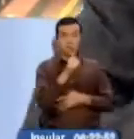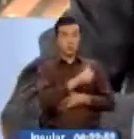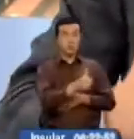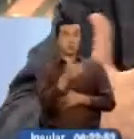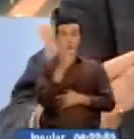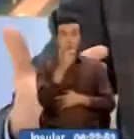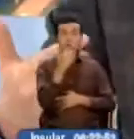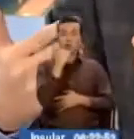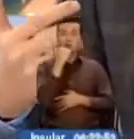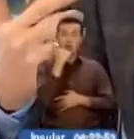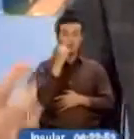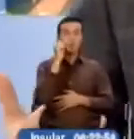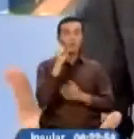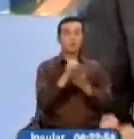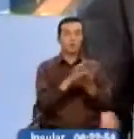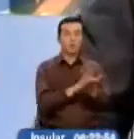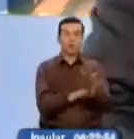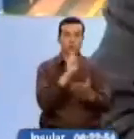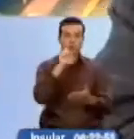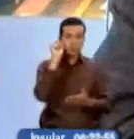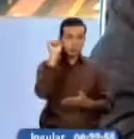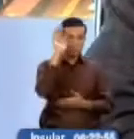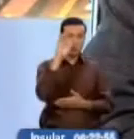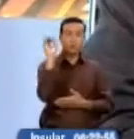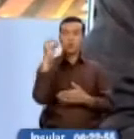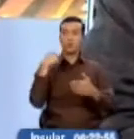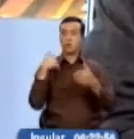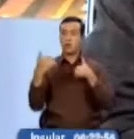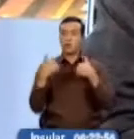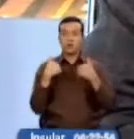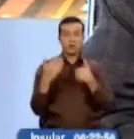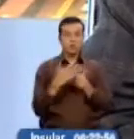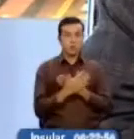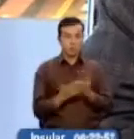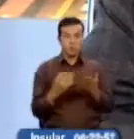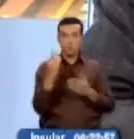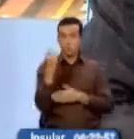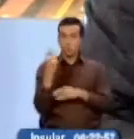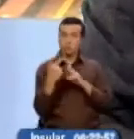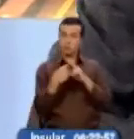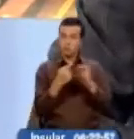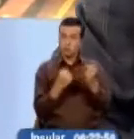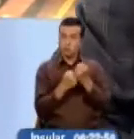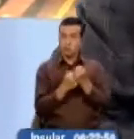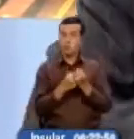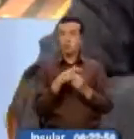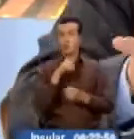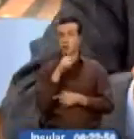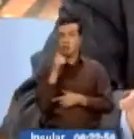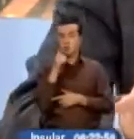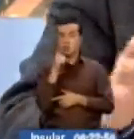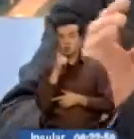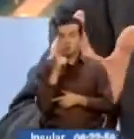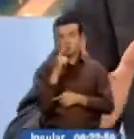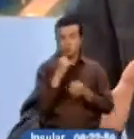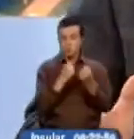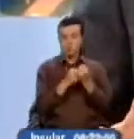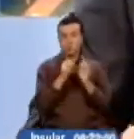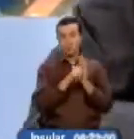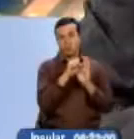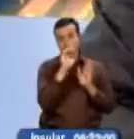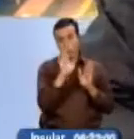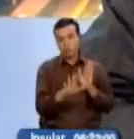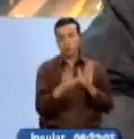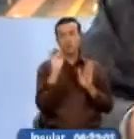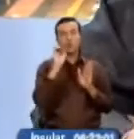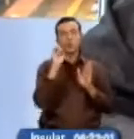desarrollar cine o teatro pueden conseguir el financiamiento a través también de incentivos de donación